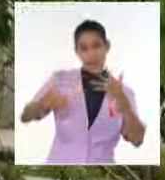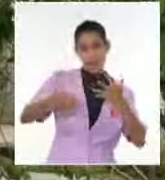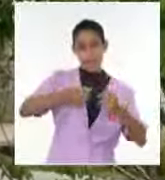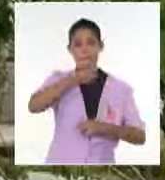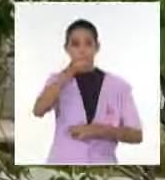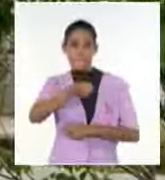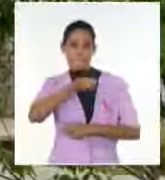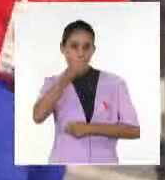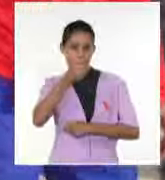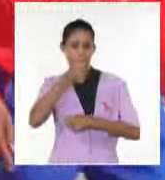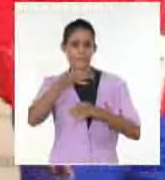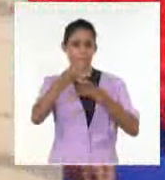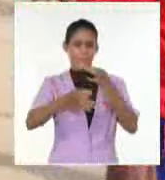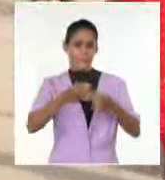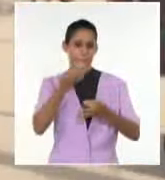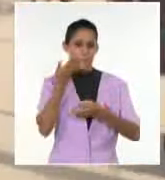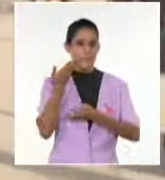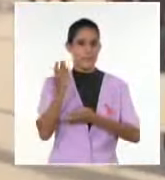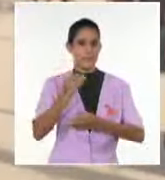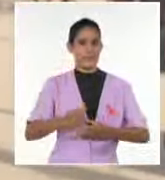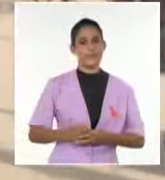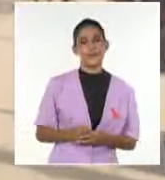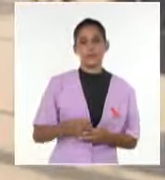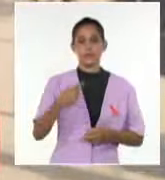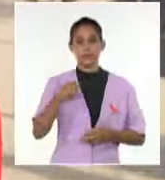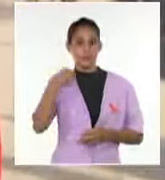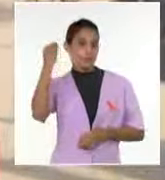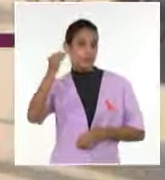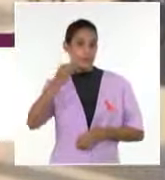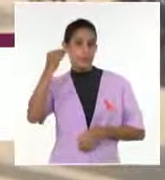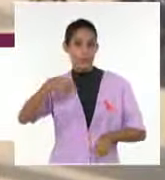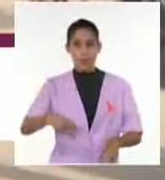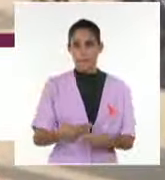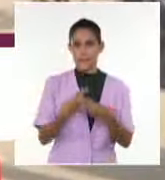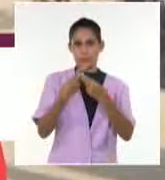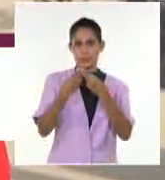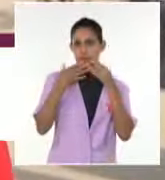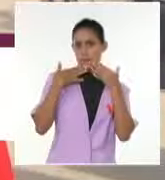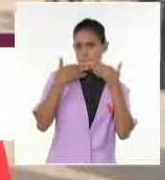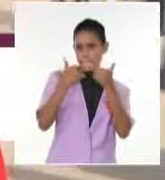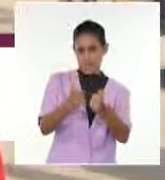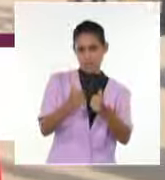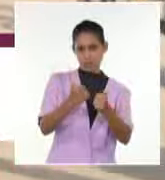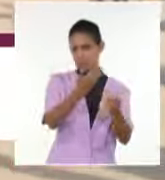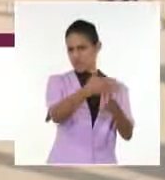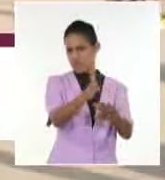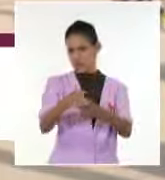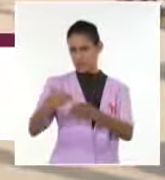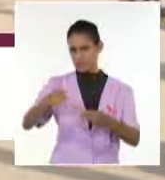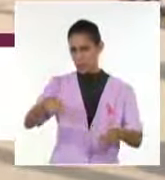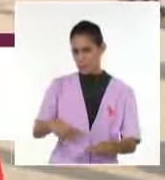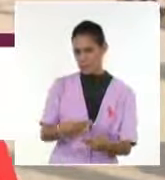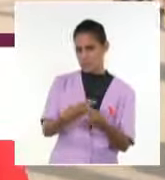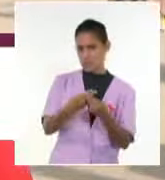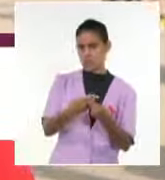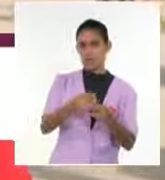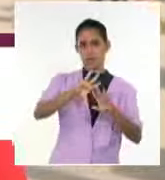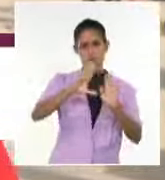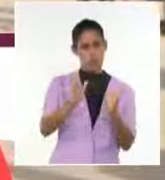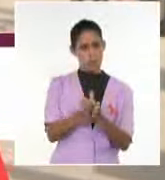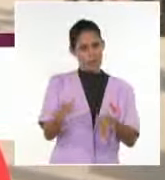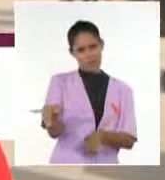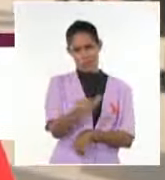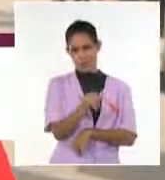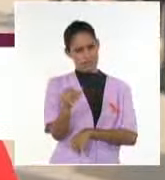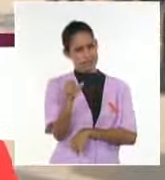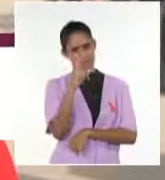sus declaraciones. Creo que es una competencia única, una competencia no se parece a otra, y creo que los Juegos Olímpicos marcan la diferencia en